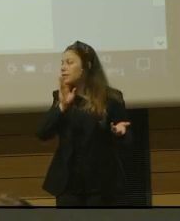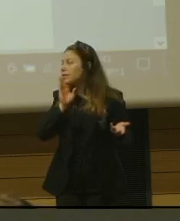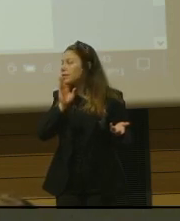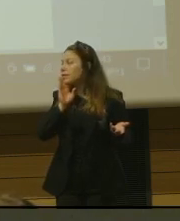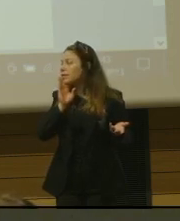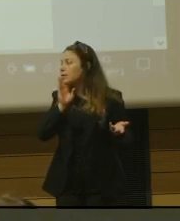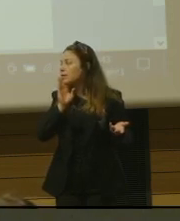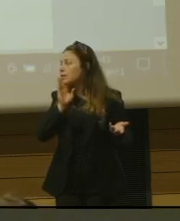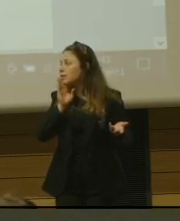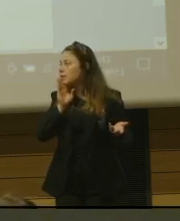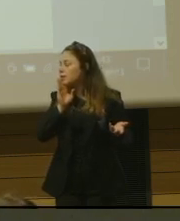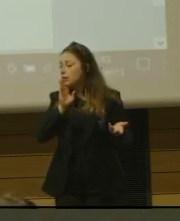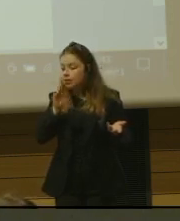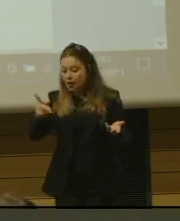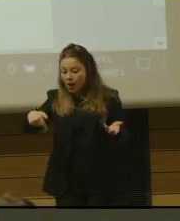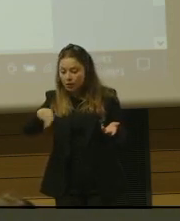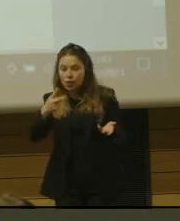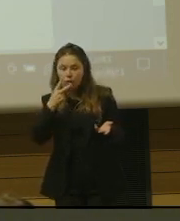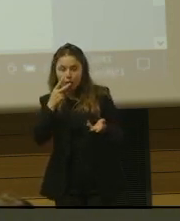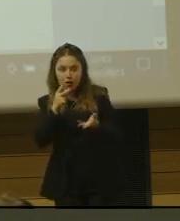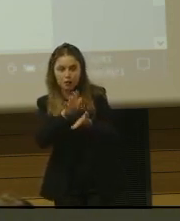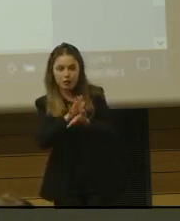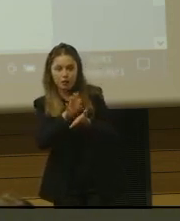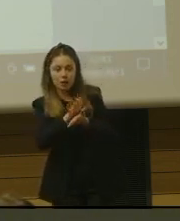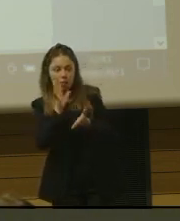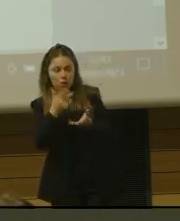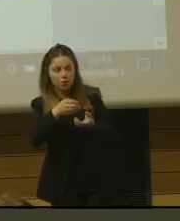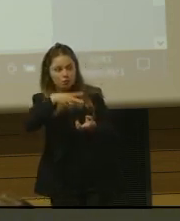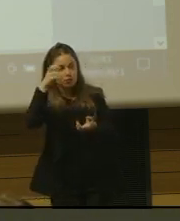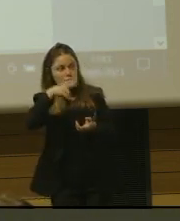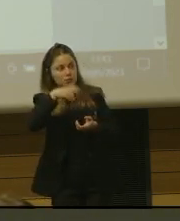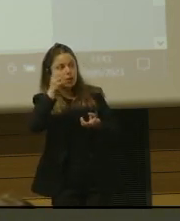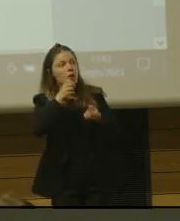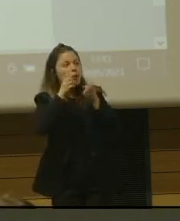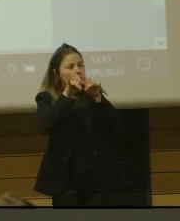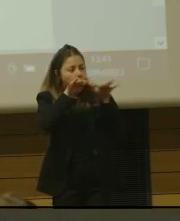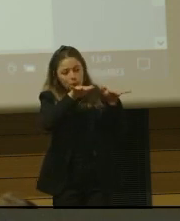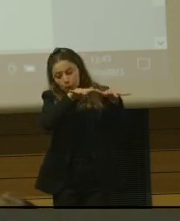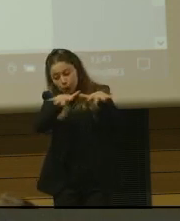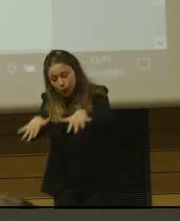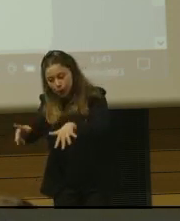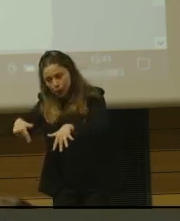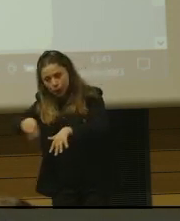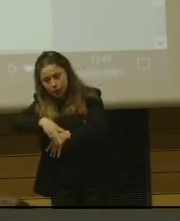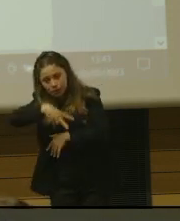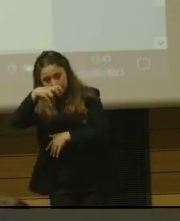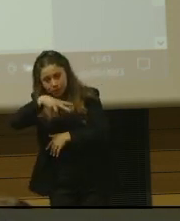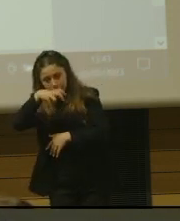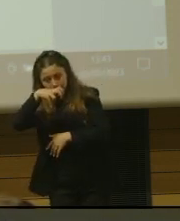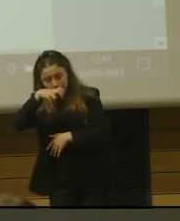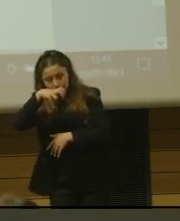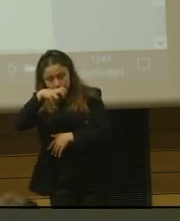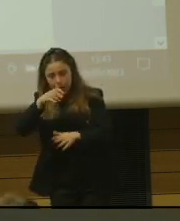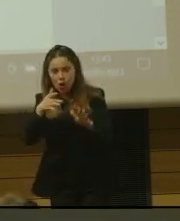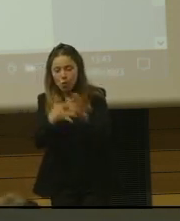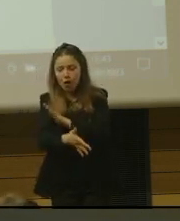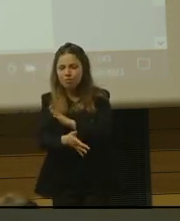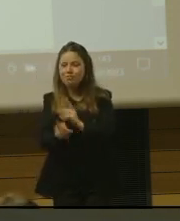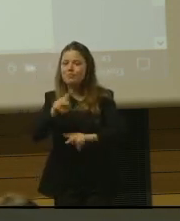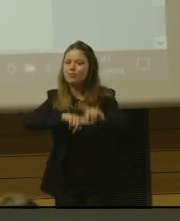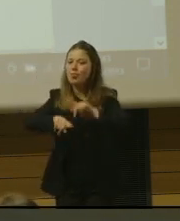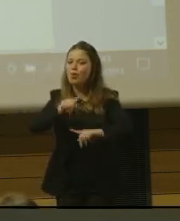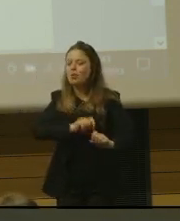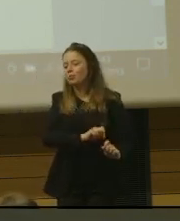ellos, pues, fumadores pasivos, como nos decía antes Mónica, y les generaba todos estos problemas.